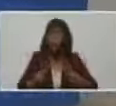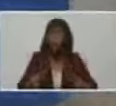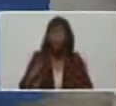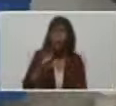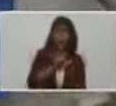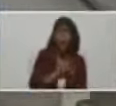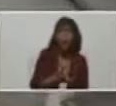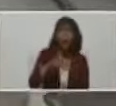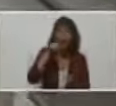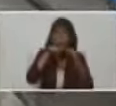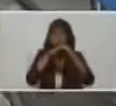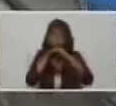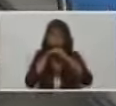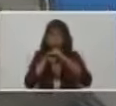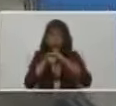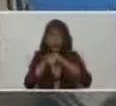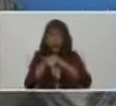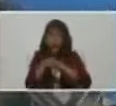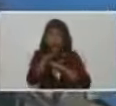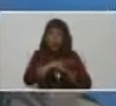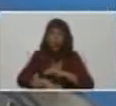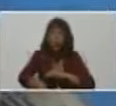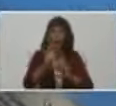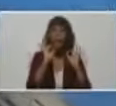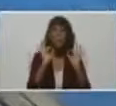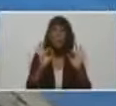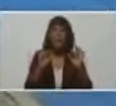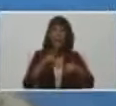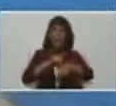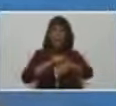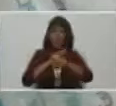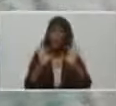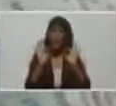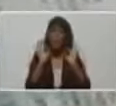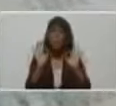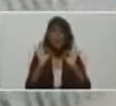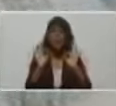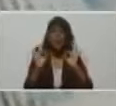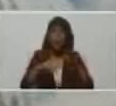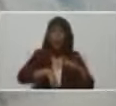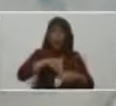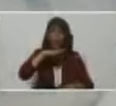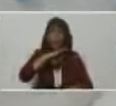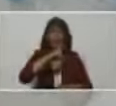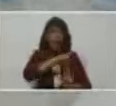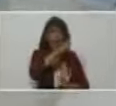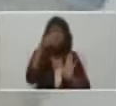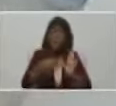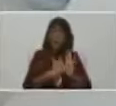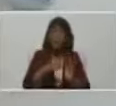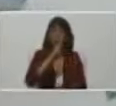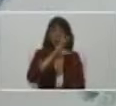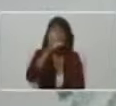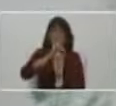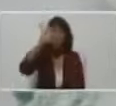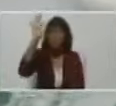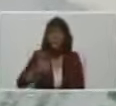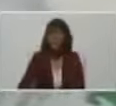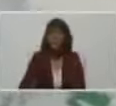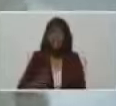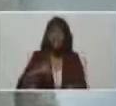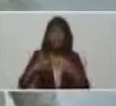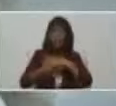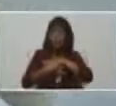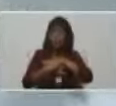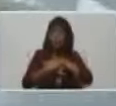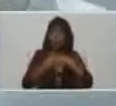lo interno, donde están todas las especialidades, equipado al 100%. Con